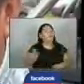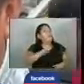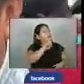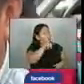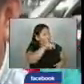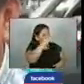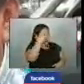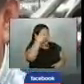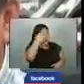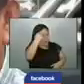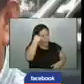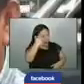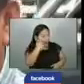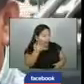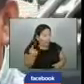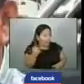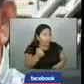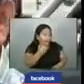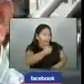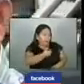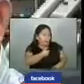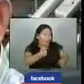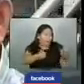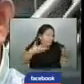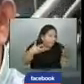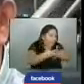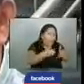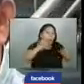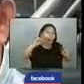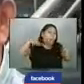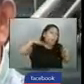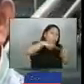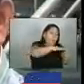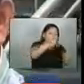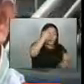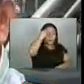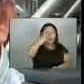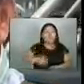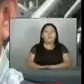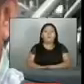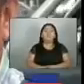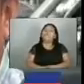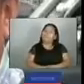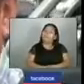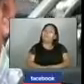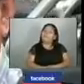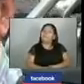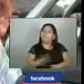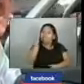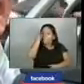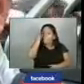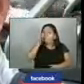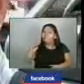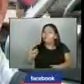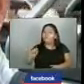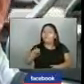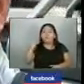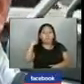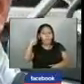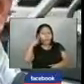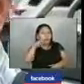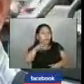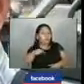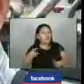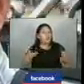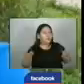importante que las personas que han sido víctimas de percances viales conozcan acerca de esa institución? Yo creo que sí es bien importante, es bien